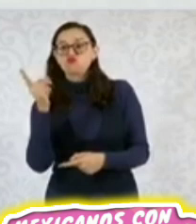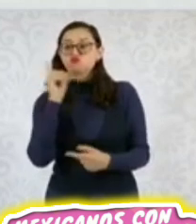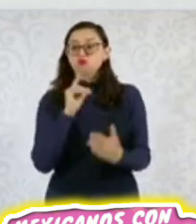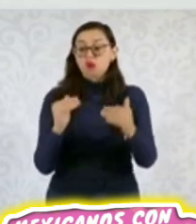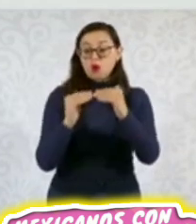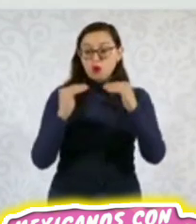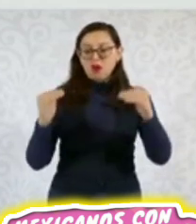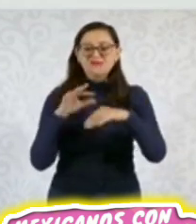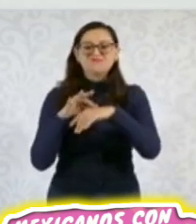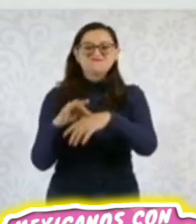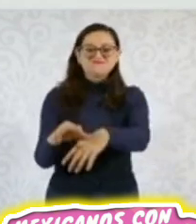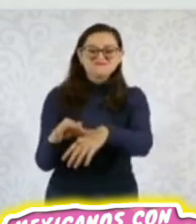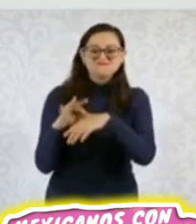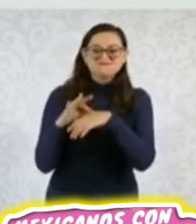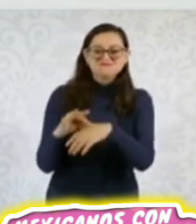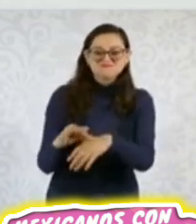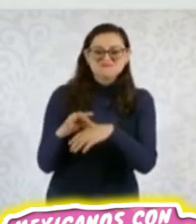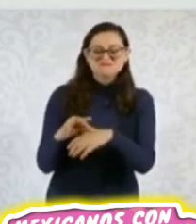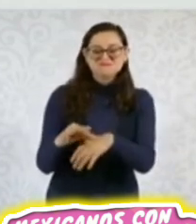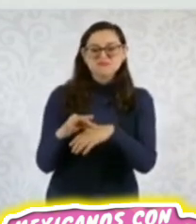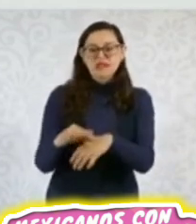igualdad sustantiva?